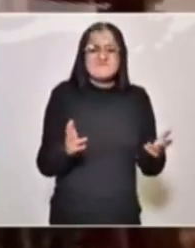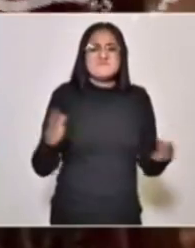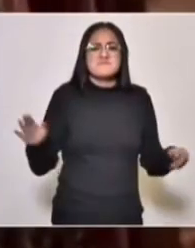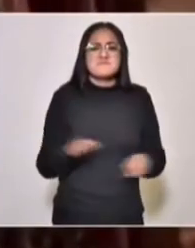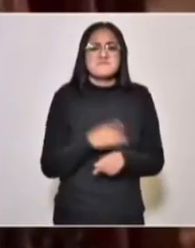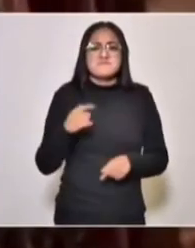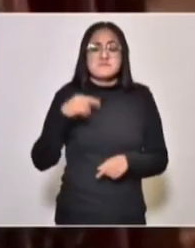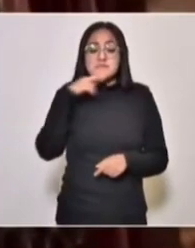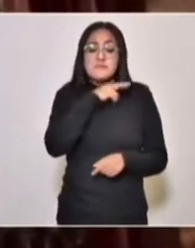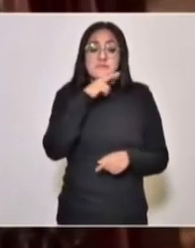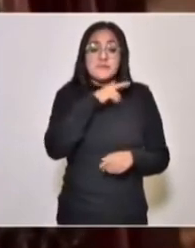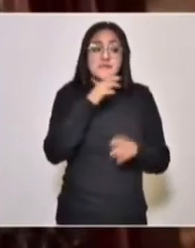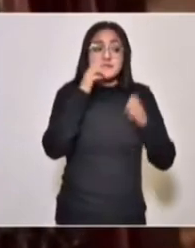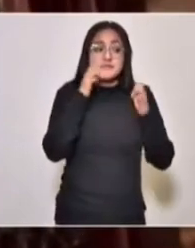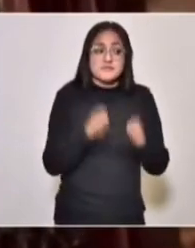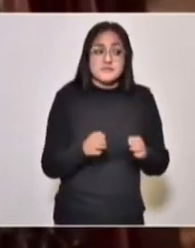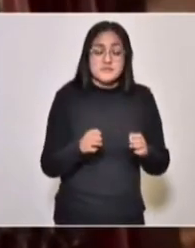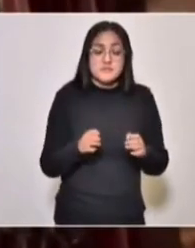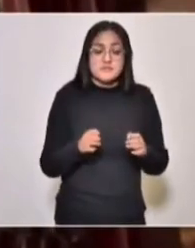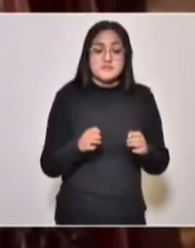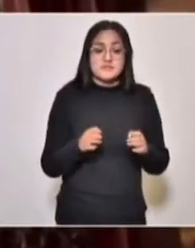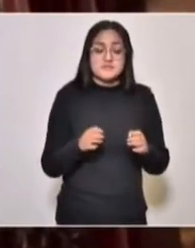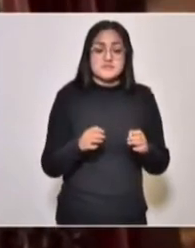pronto estará